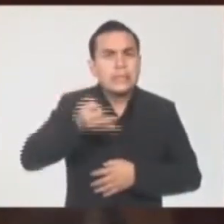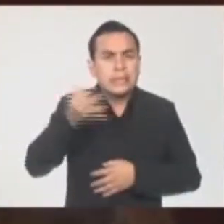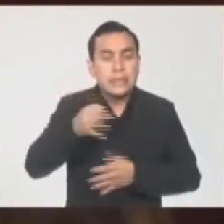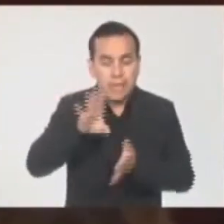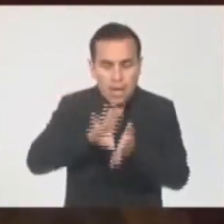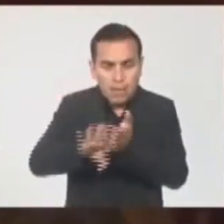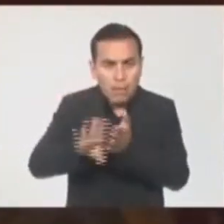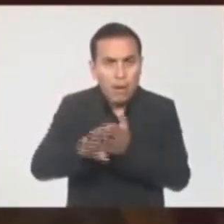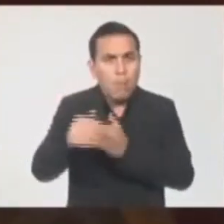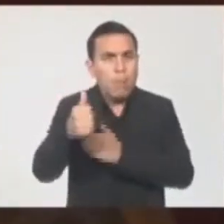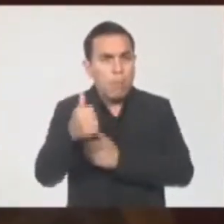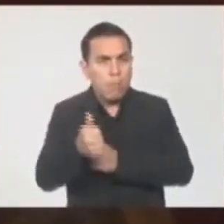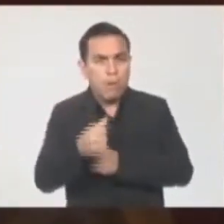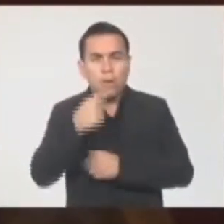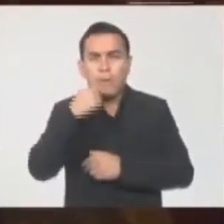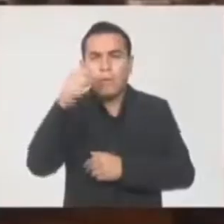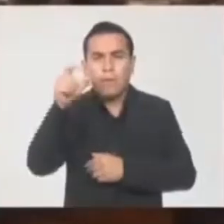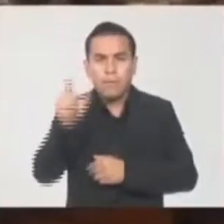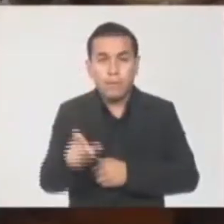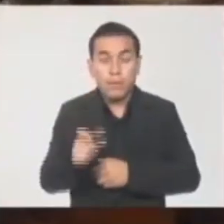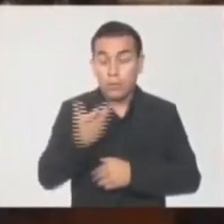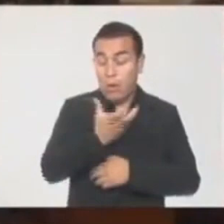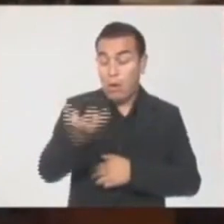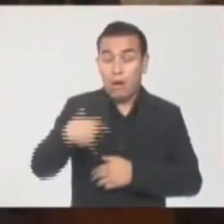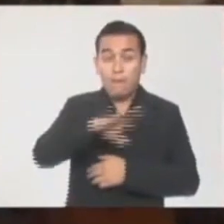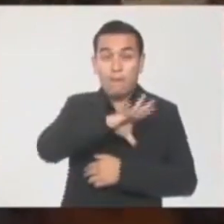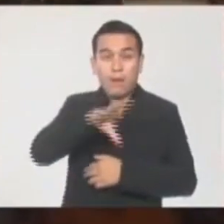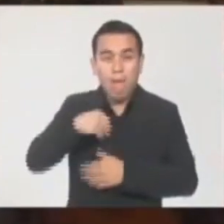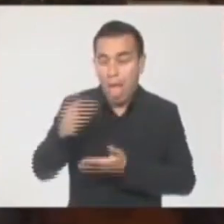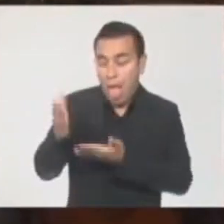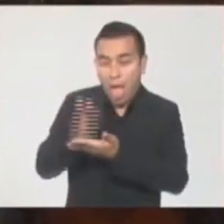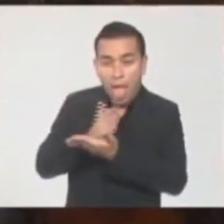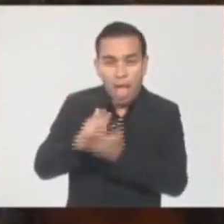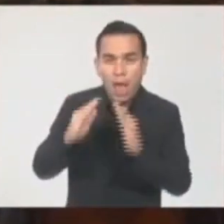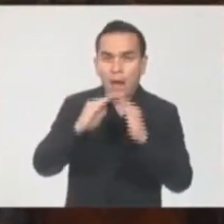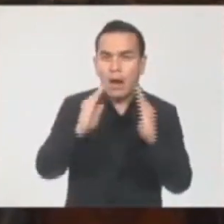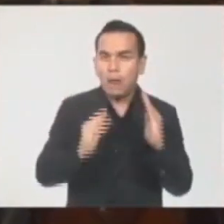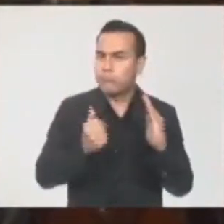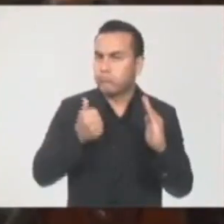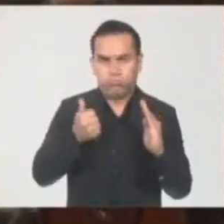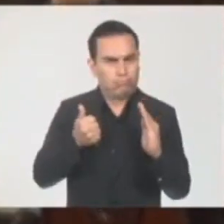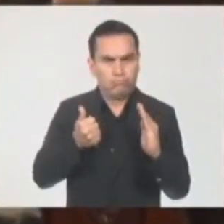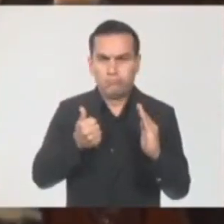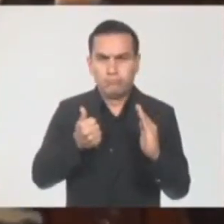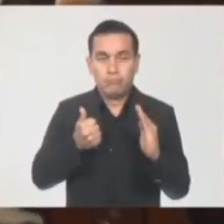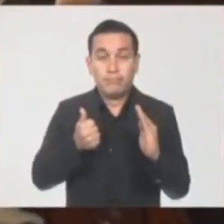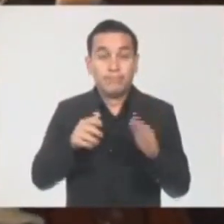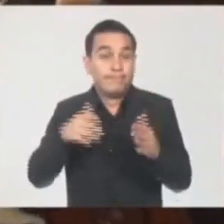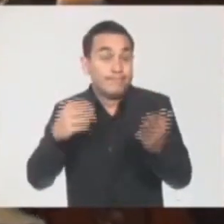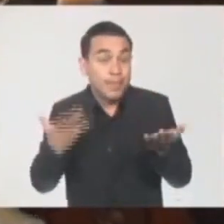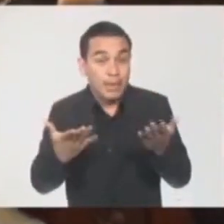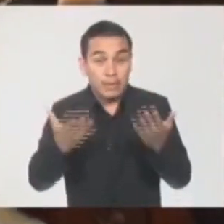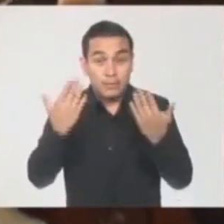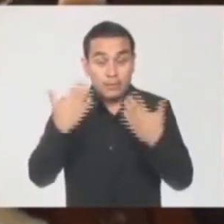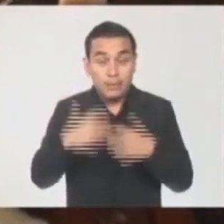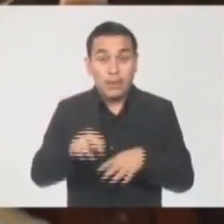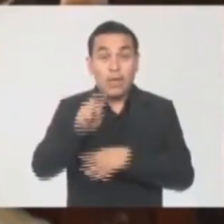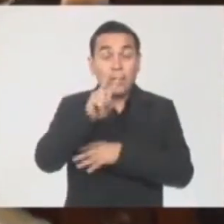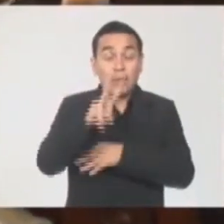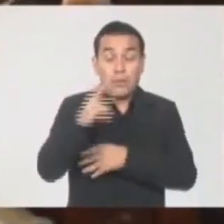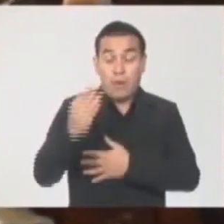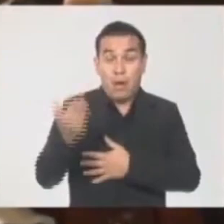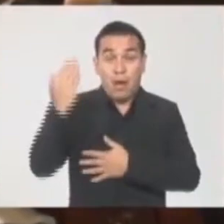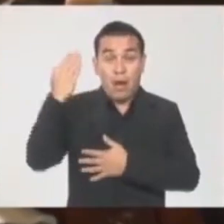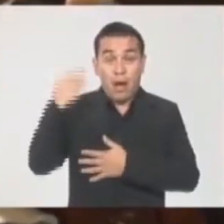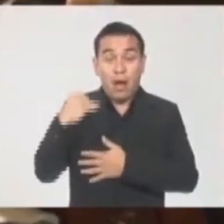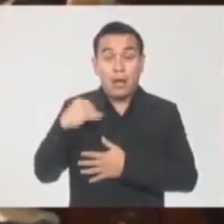pensiones justas. Muchas de las familias salvadoreñas no tienen ni siquiera un techo digno donde vivir. Han pasado apenas 2 años en